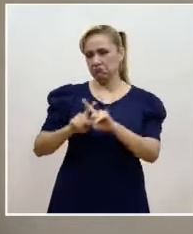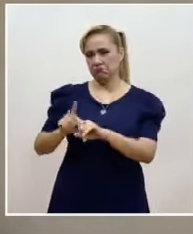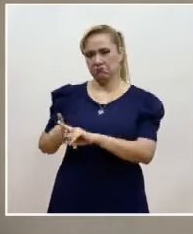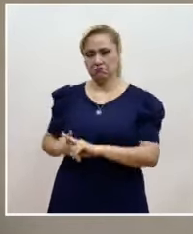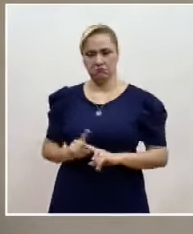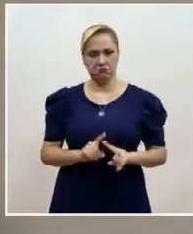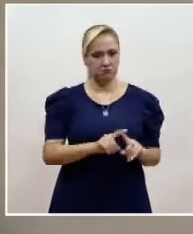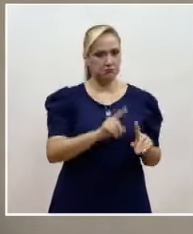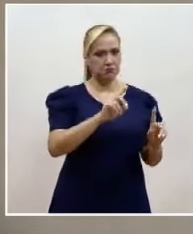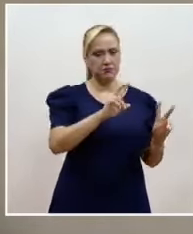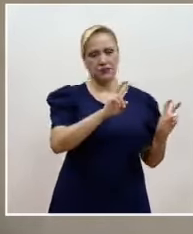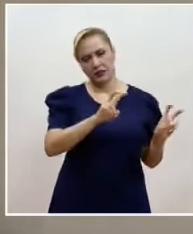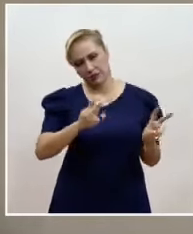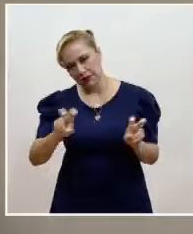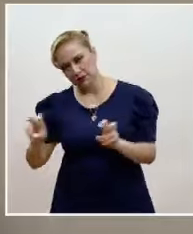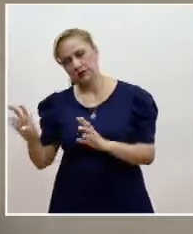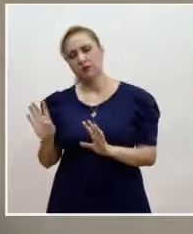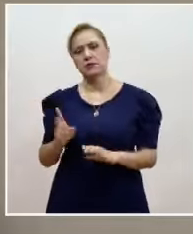no es, o sea, pero